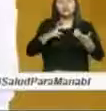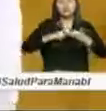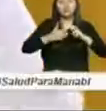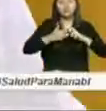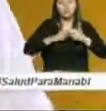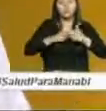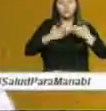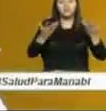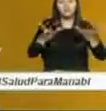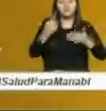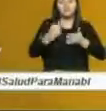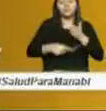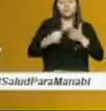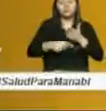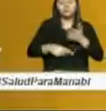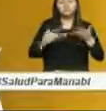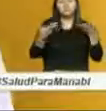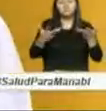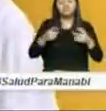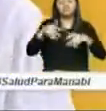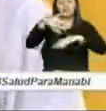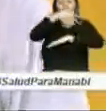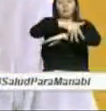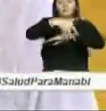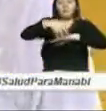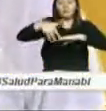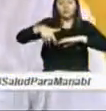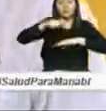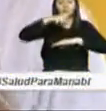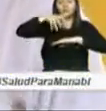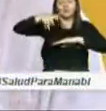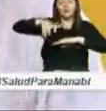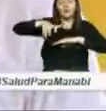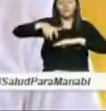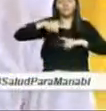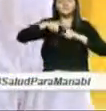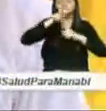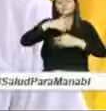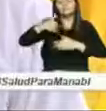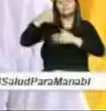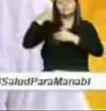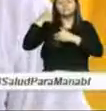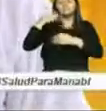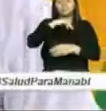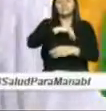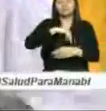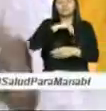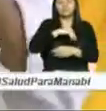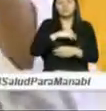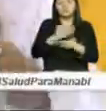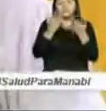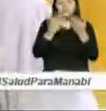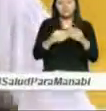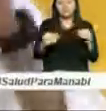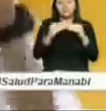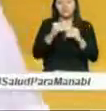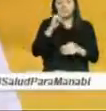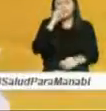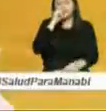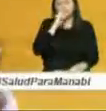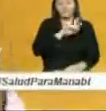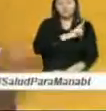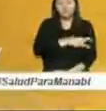todo respeto, uno de los problemas es alcantarillado sanitario, agua potable, que es competencia de los municipios. Ustedes pueden darle muchos nutrientes a un niño,